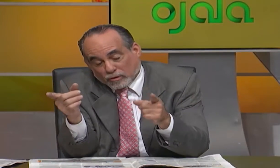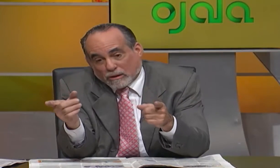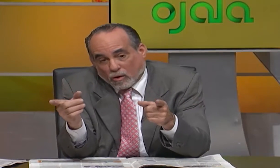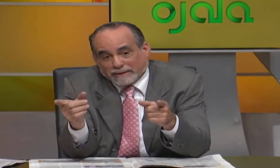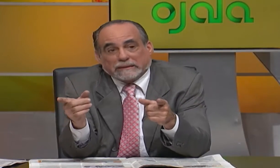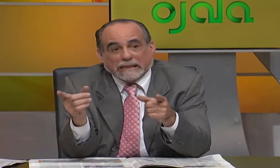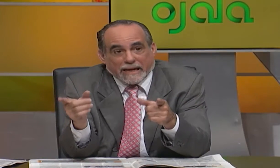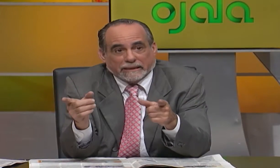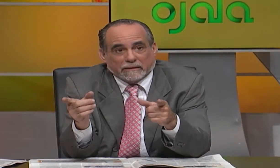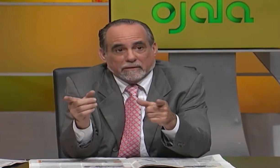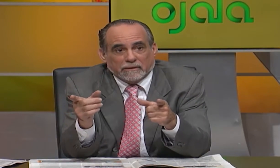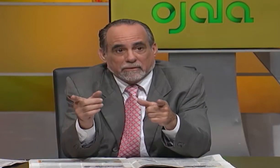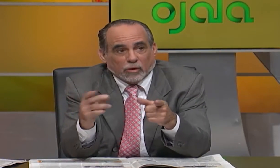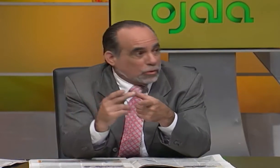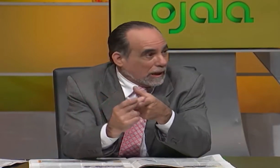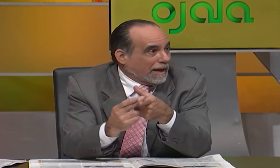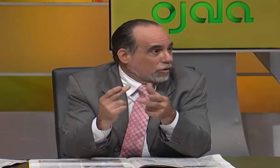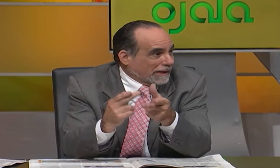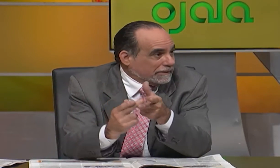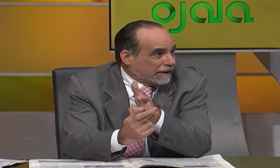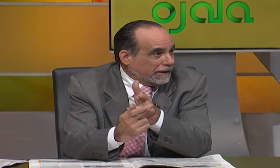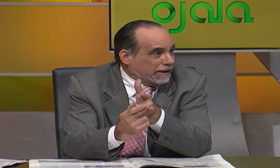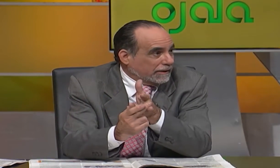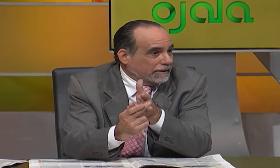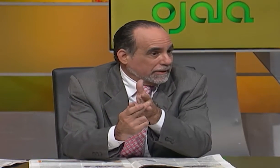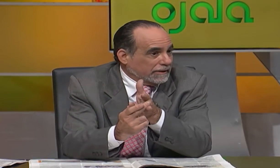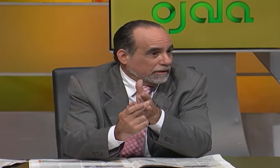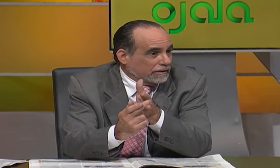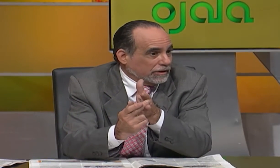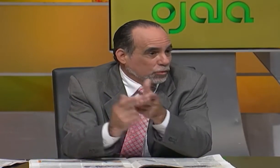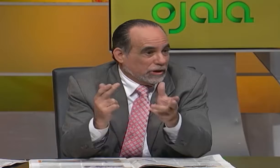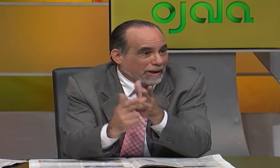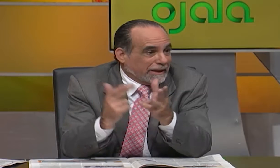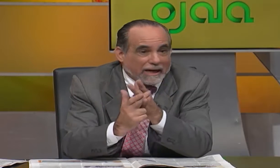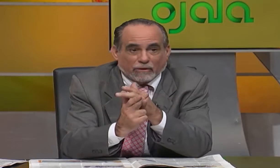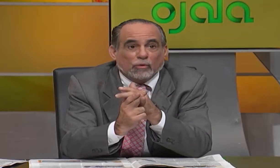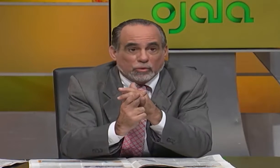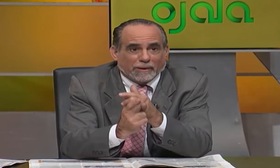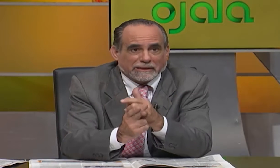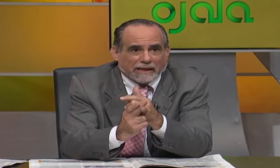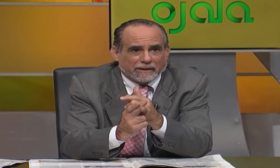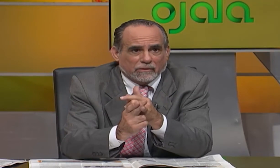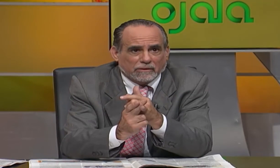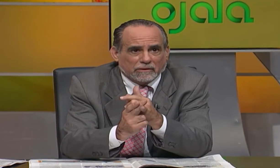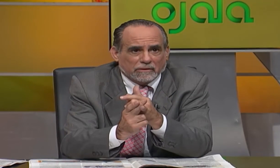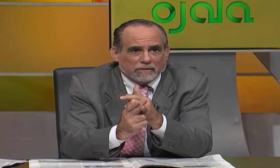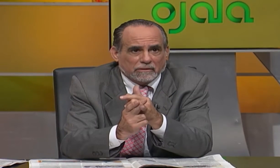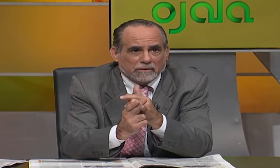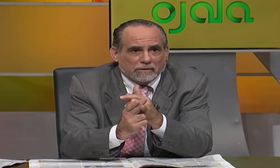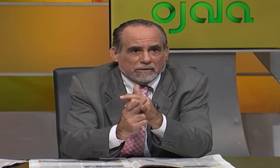cuanto a jóvenes tienen doctorado maestría y un nivel de grado universitario